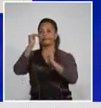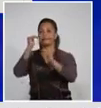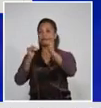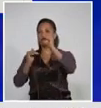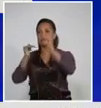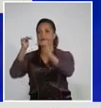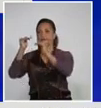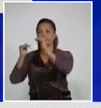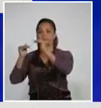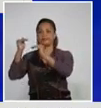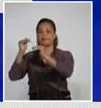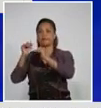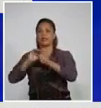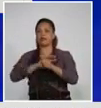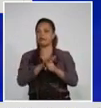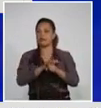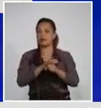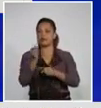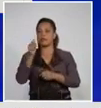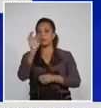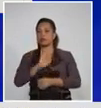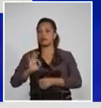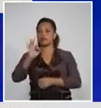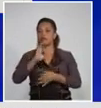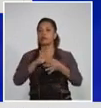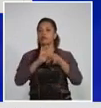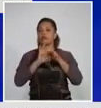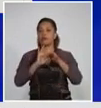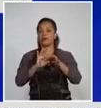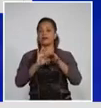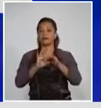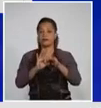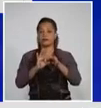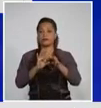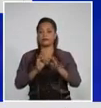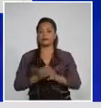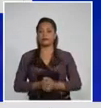Arroyo Naranjo, 10 de octubre, Guanabacoa,